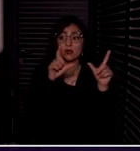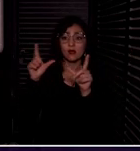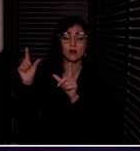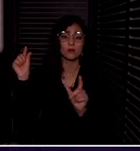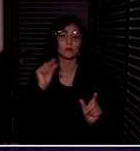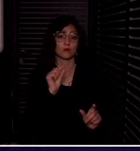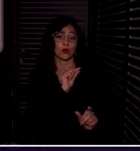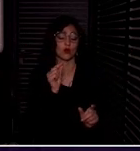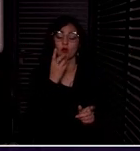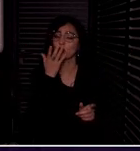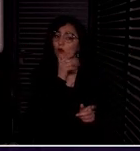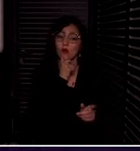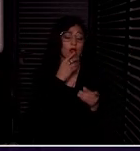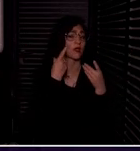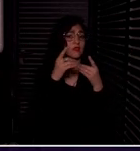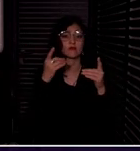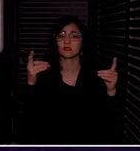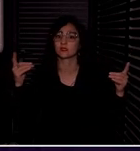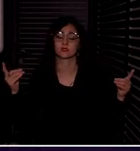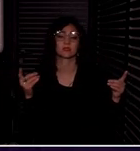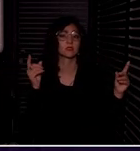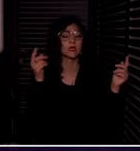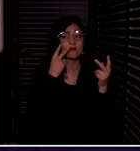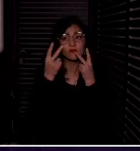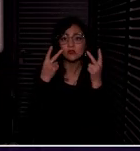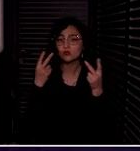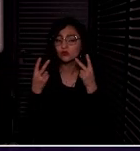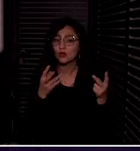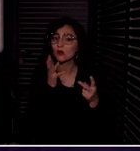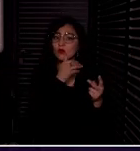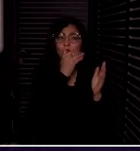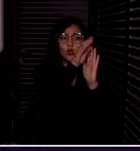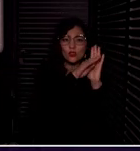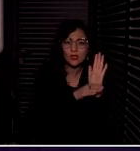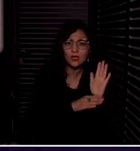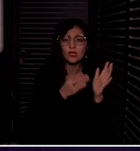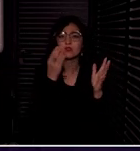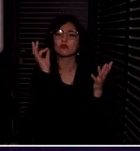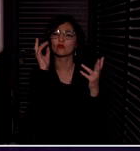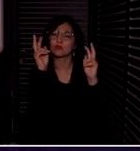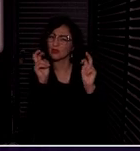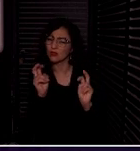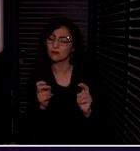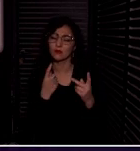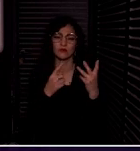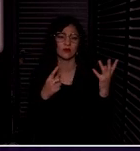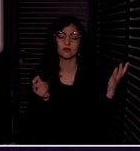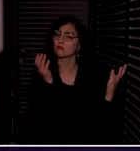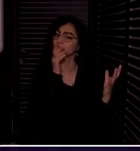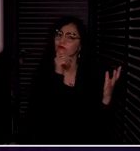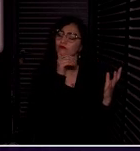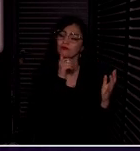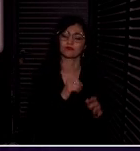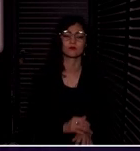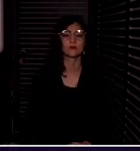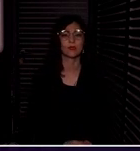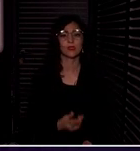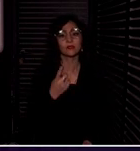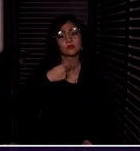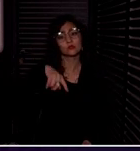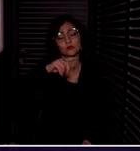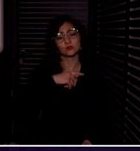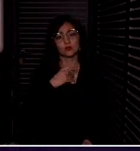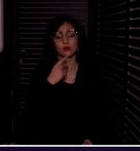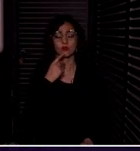diversidad audiovisual, de repertorios, de narrativas, de formatos, de contenidos, de discursos. Evidentemente, la concentración vertical y